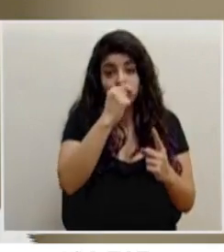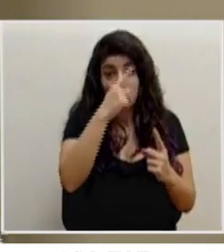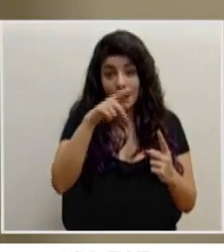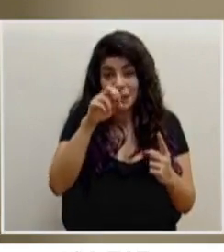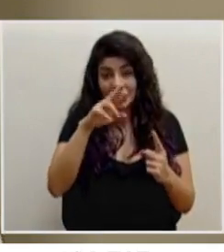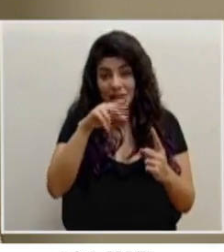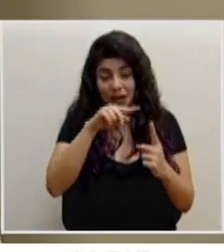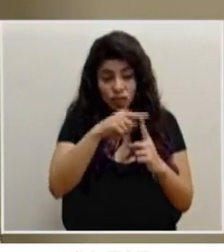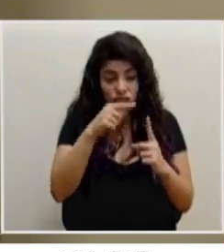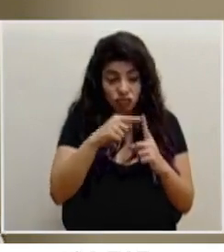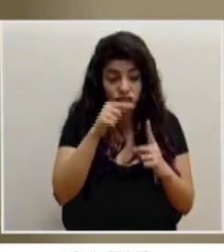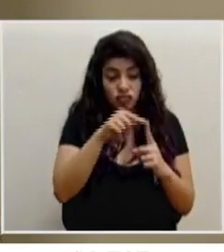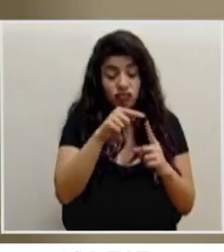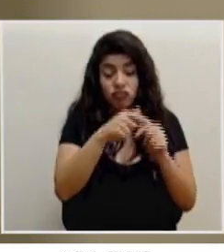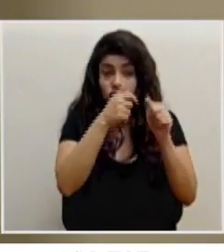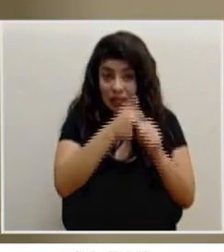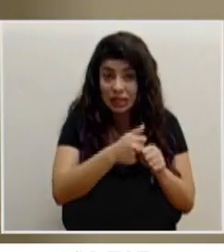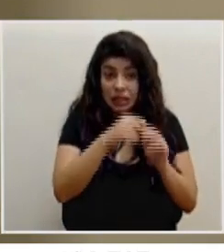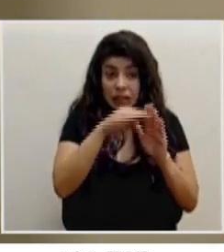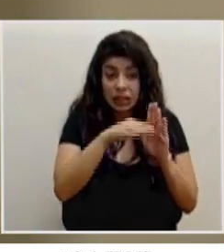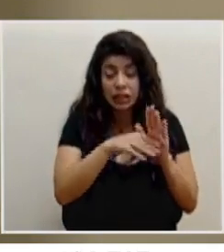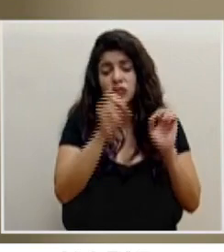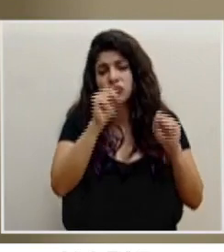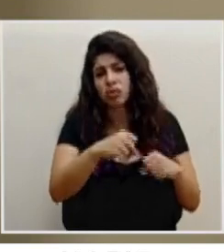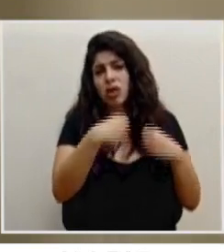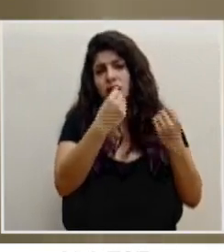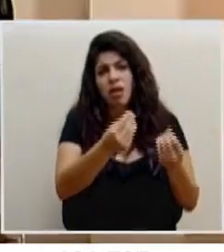que cumpla los criterios que están establecidos, se le realiza la prueba.